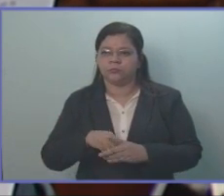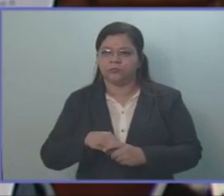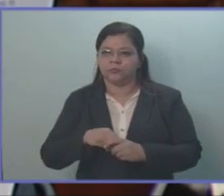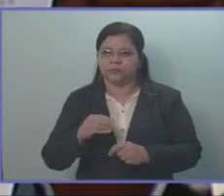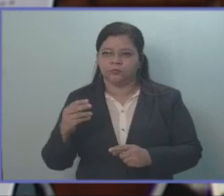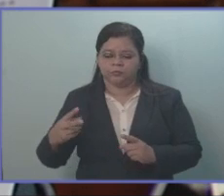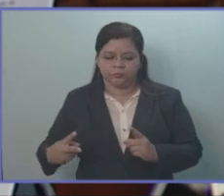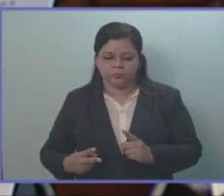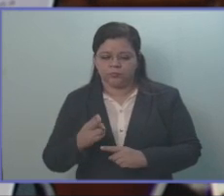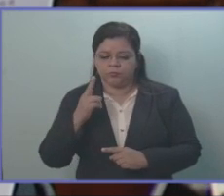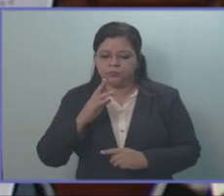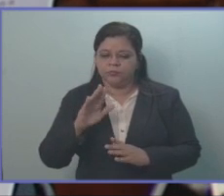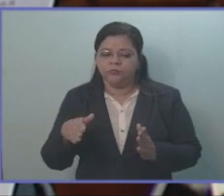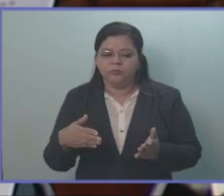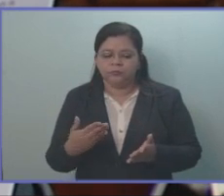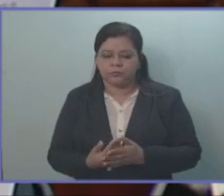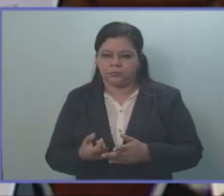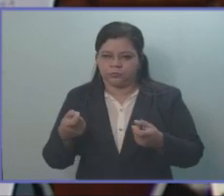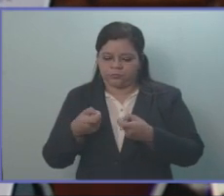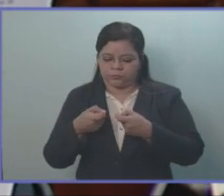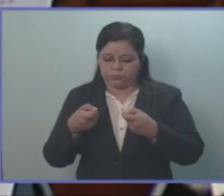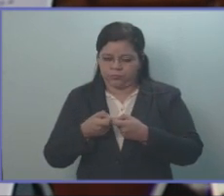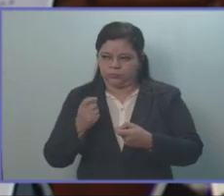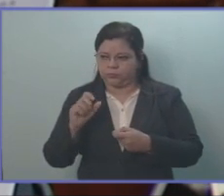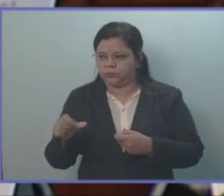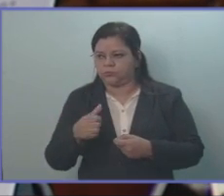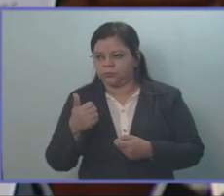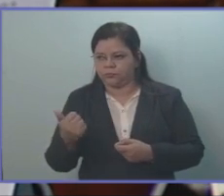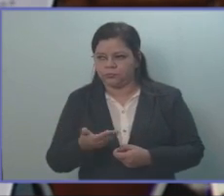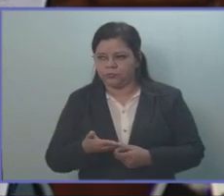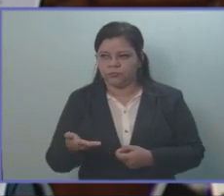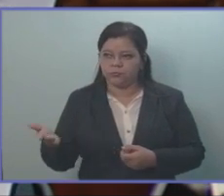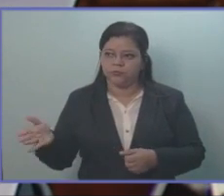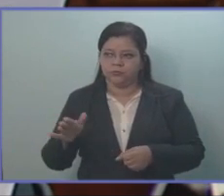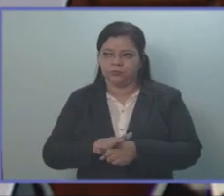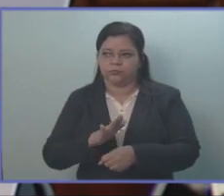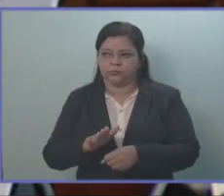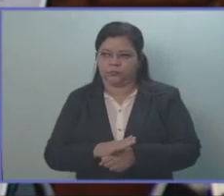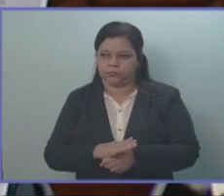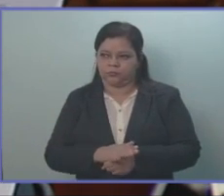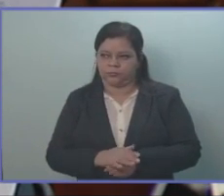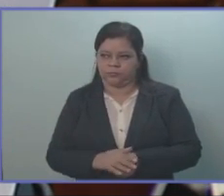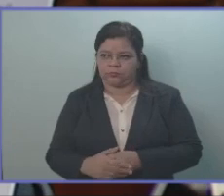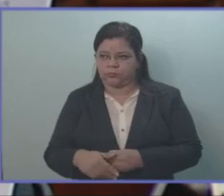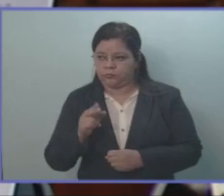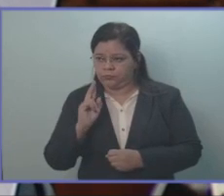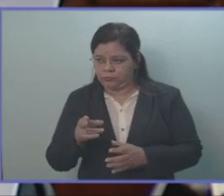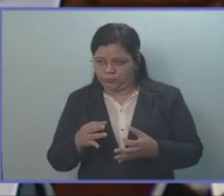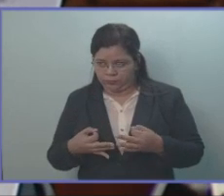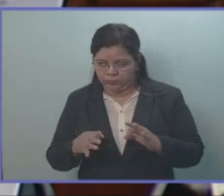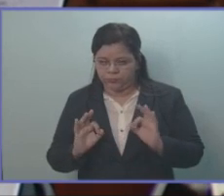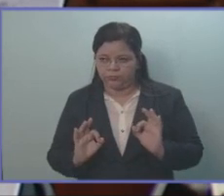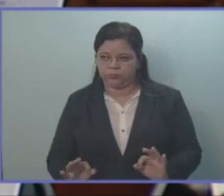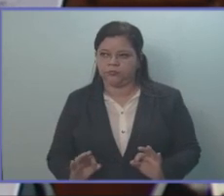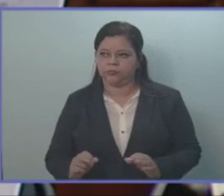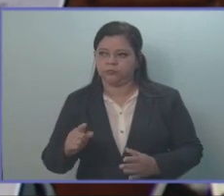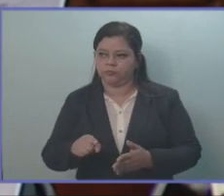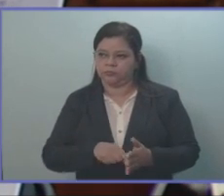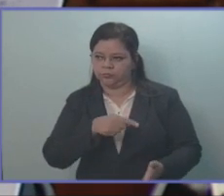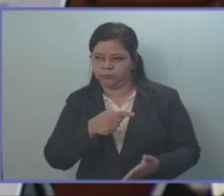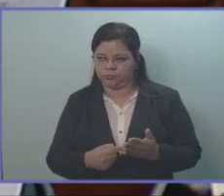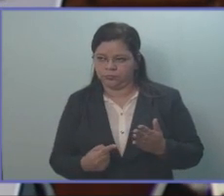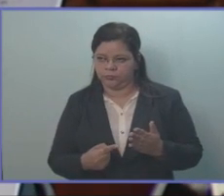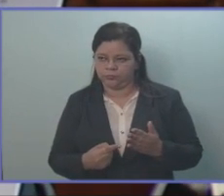corte de suministro de energía u otras medidas que sean necesarias. Asimismo, queda prohibida